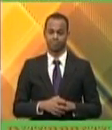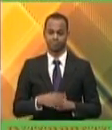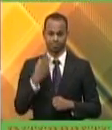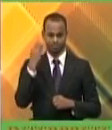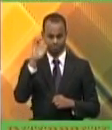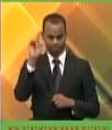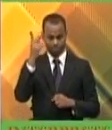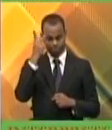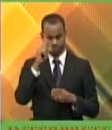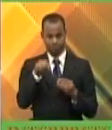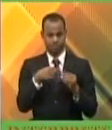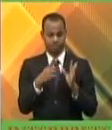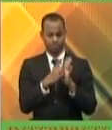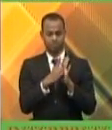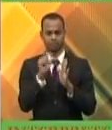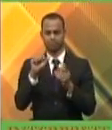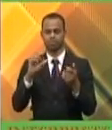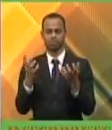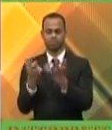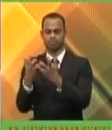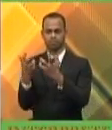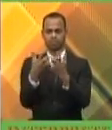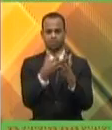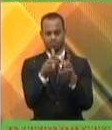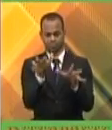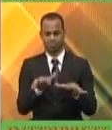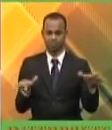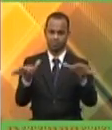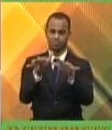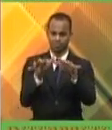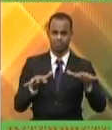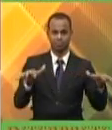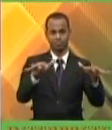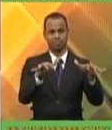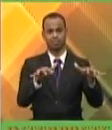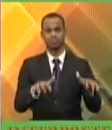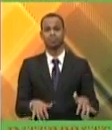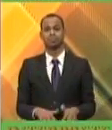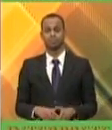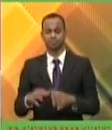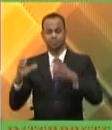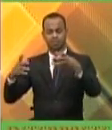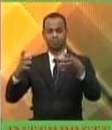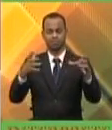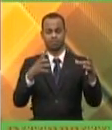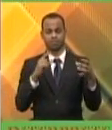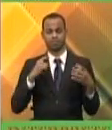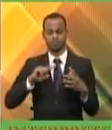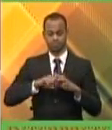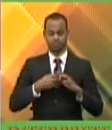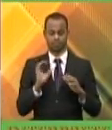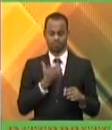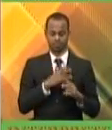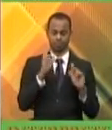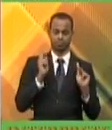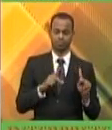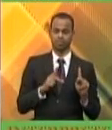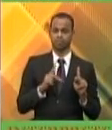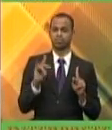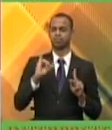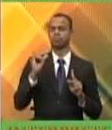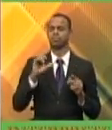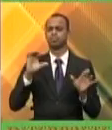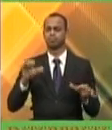política de discapacidad deben ser transversal izadas en todos los ámbitos nosotros iniciaremos con nuestra gente pero también nosotros